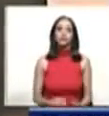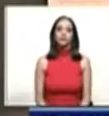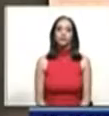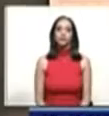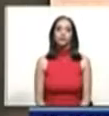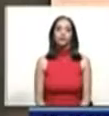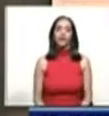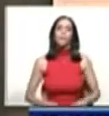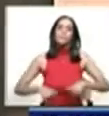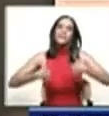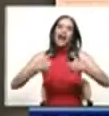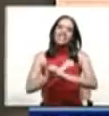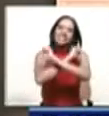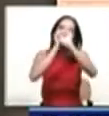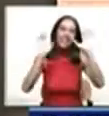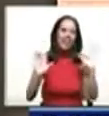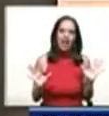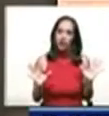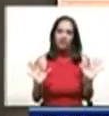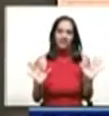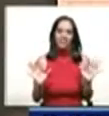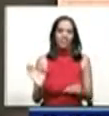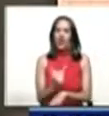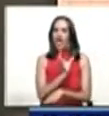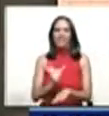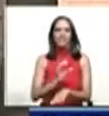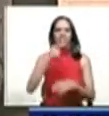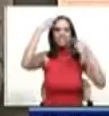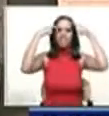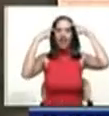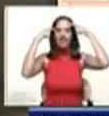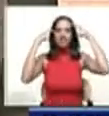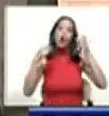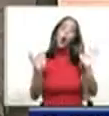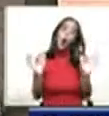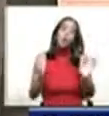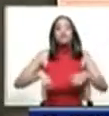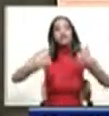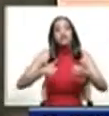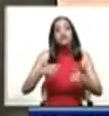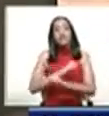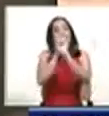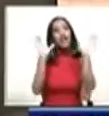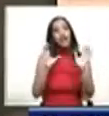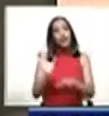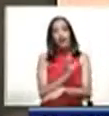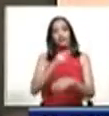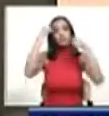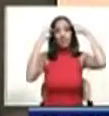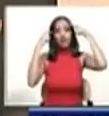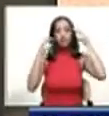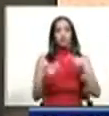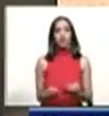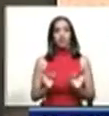Más claro no canta Chávez. O más claro canta Chávez. A propósito de